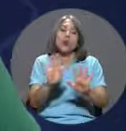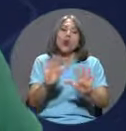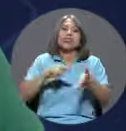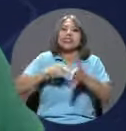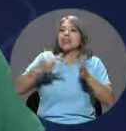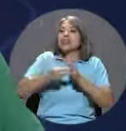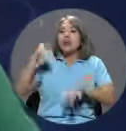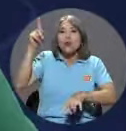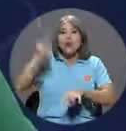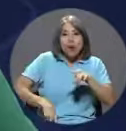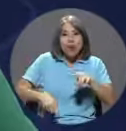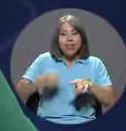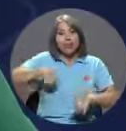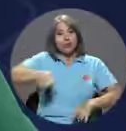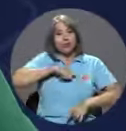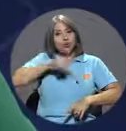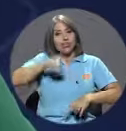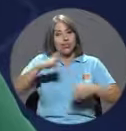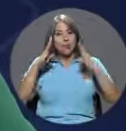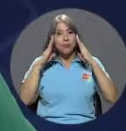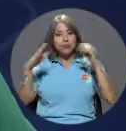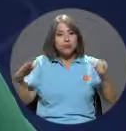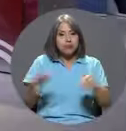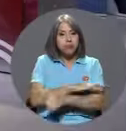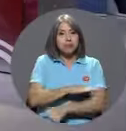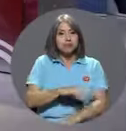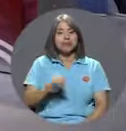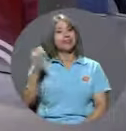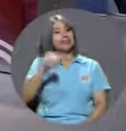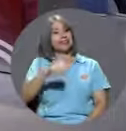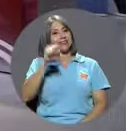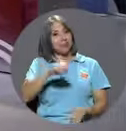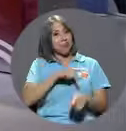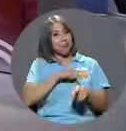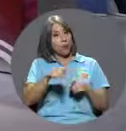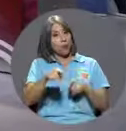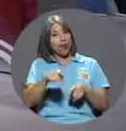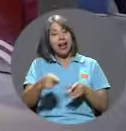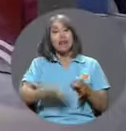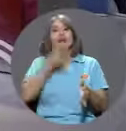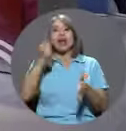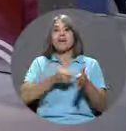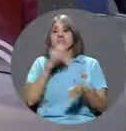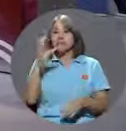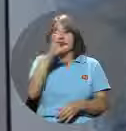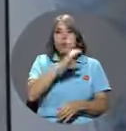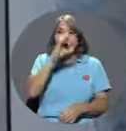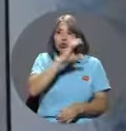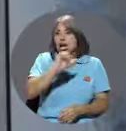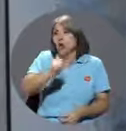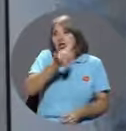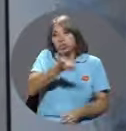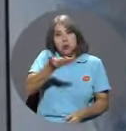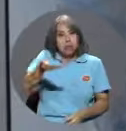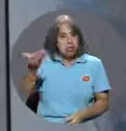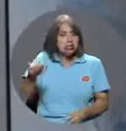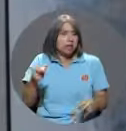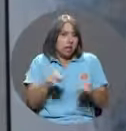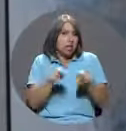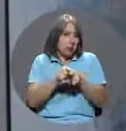ese abordaje integral. Sí, y que sea profesional. Claro. Porque a veces se buscan otro tipo de recursos que